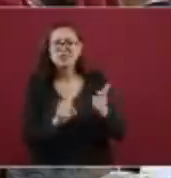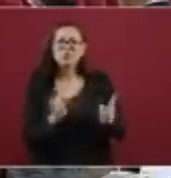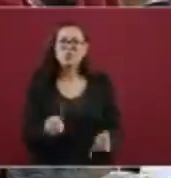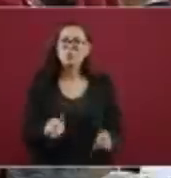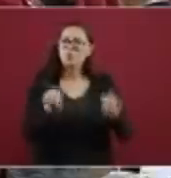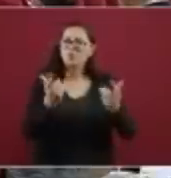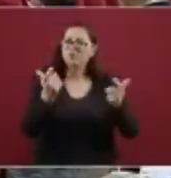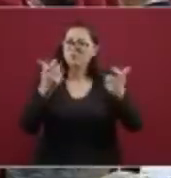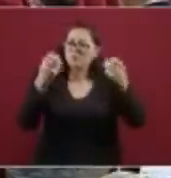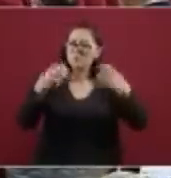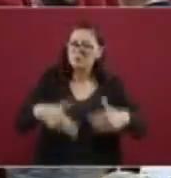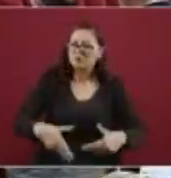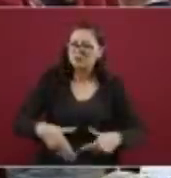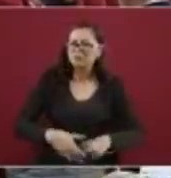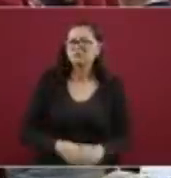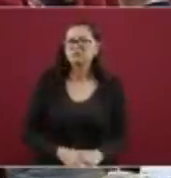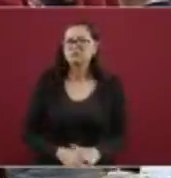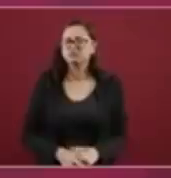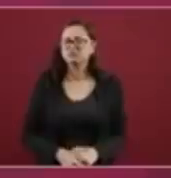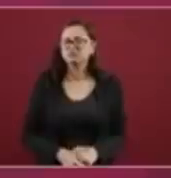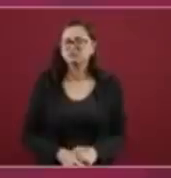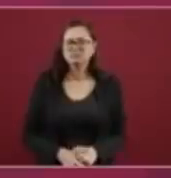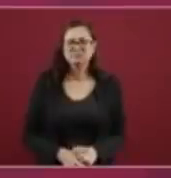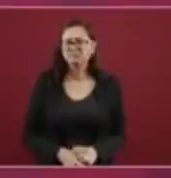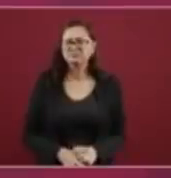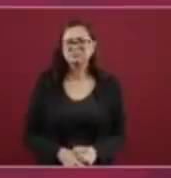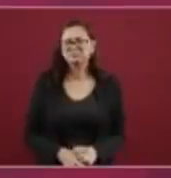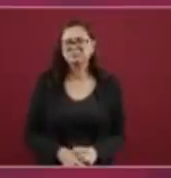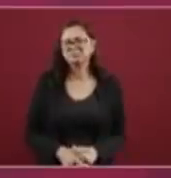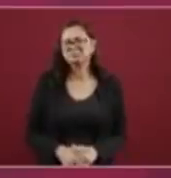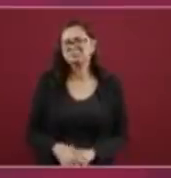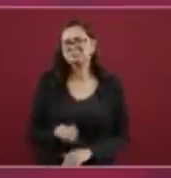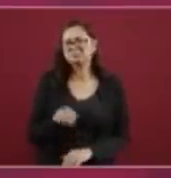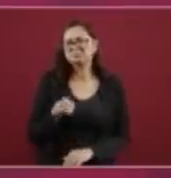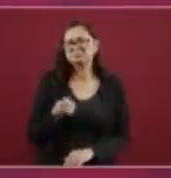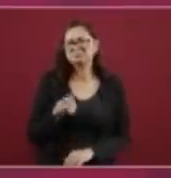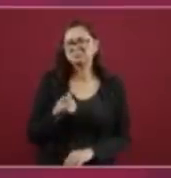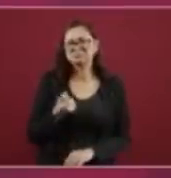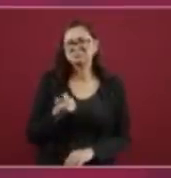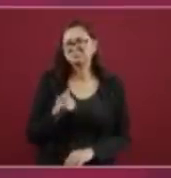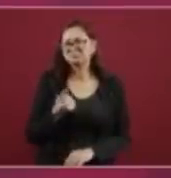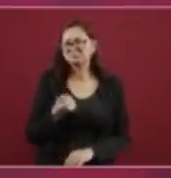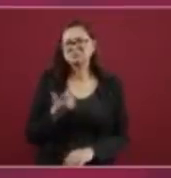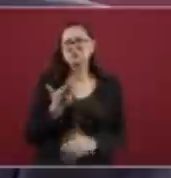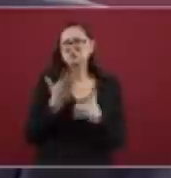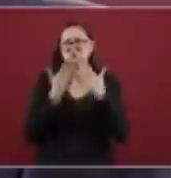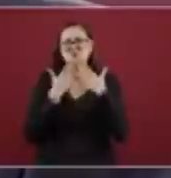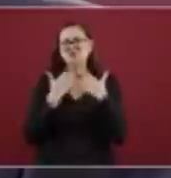pérdidas? No es significativa, no hay problemas.